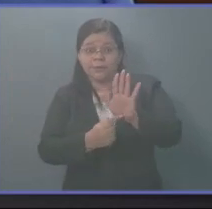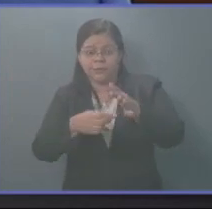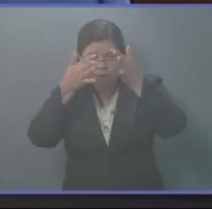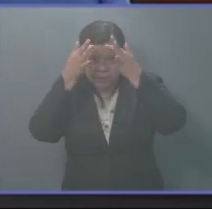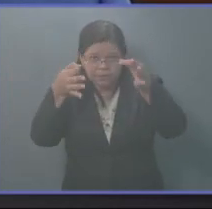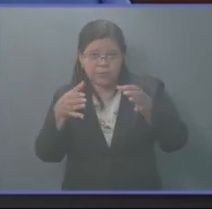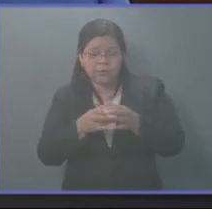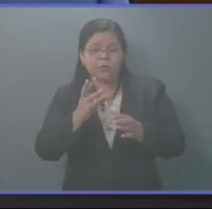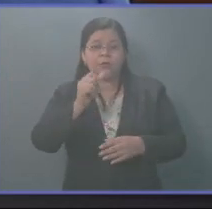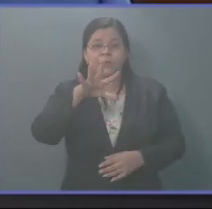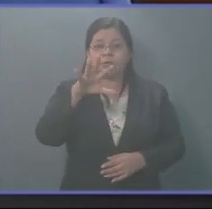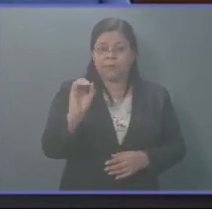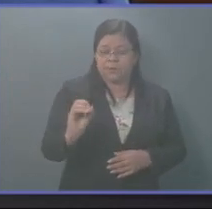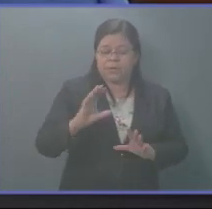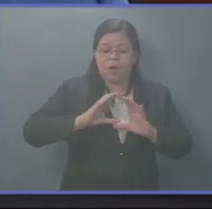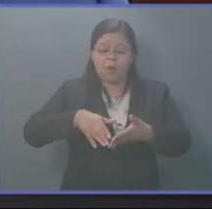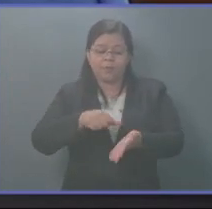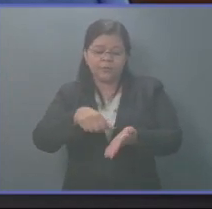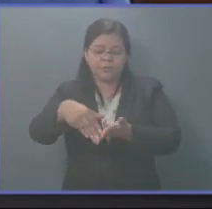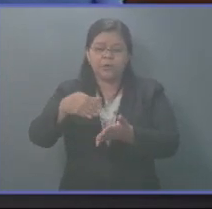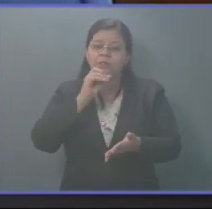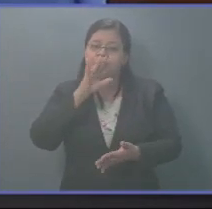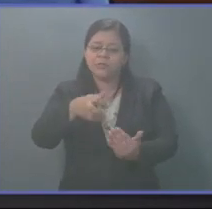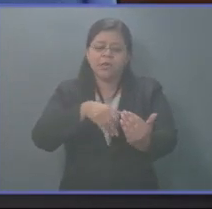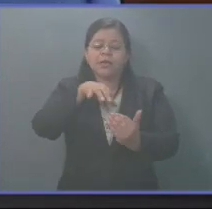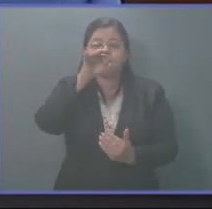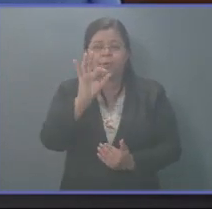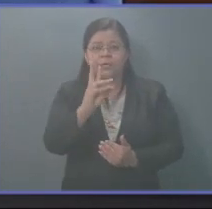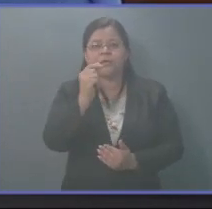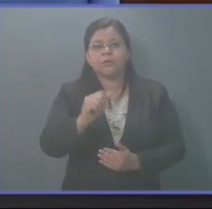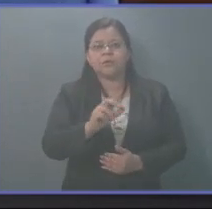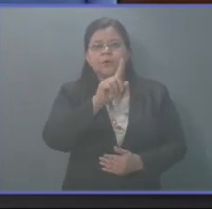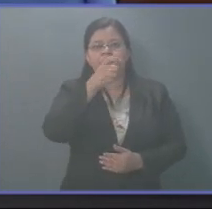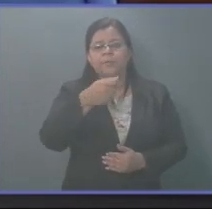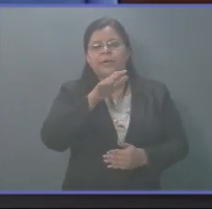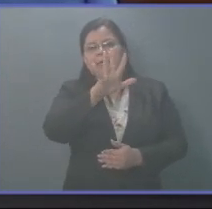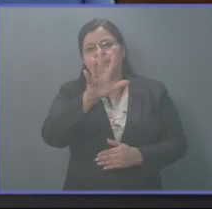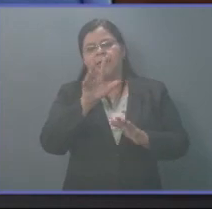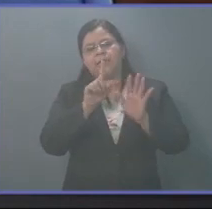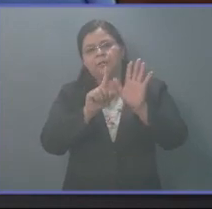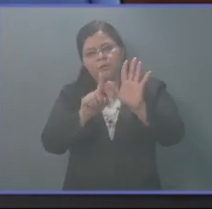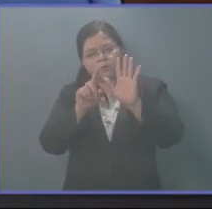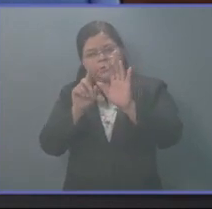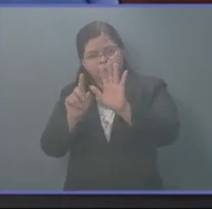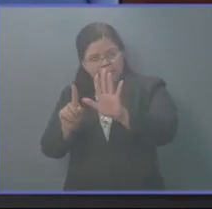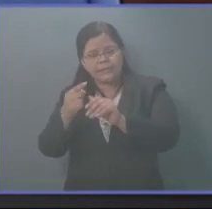número 50, favorable. La Comisión de Asuntos Municipales se refiere al expediente número